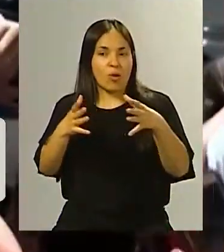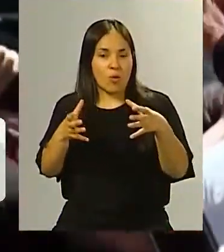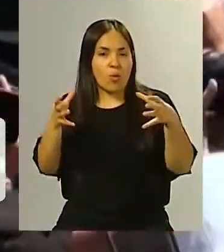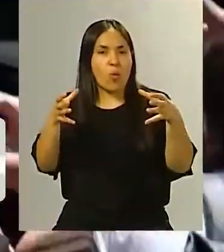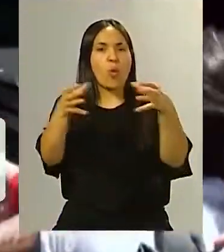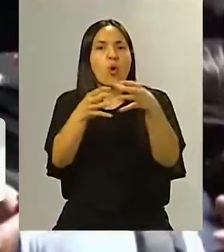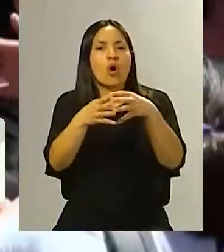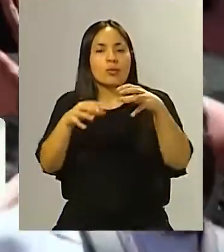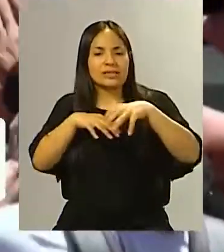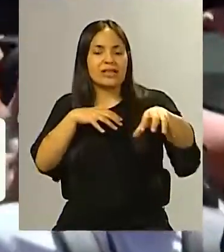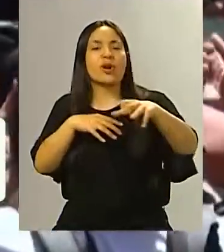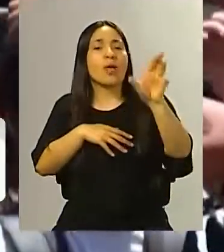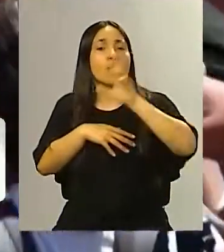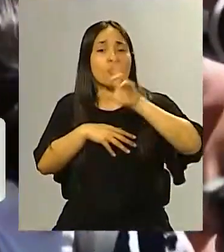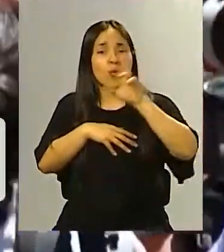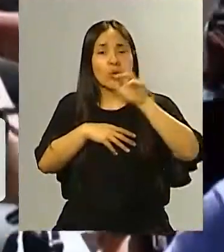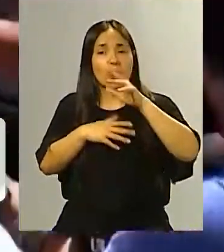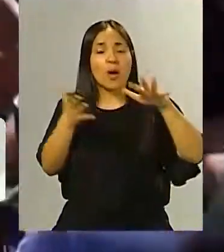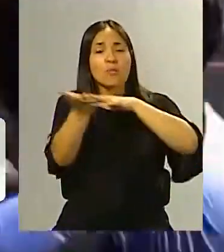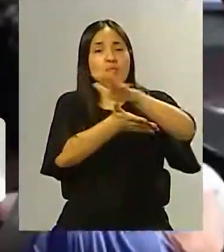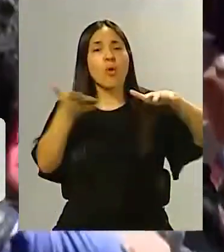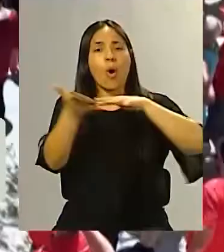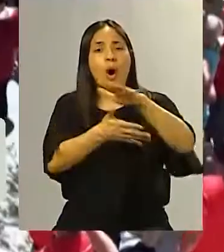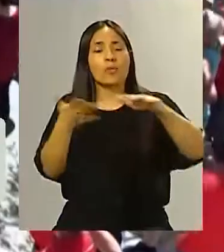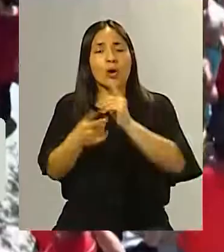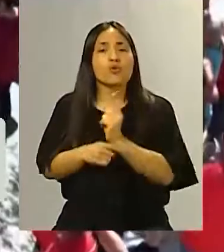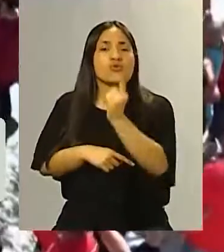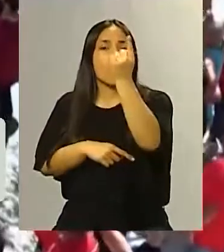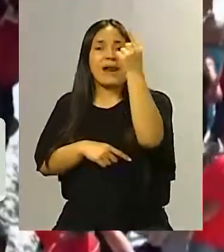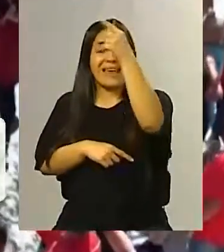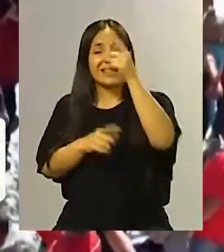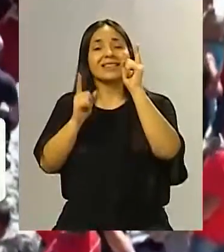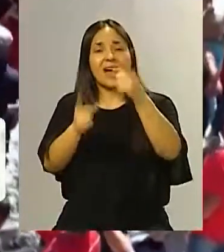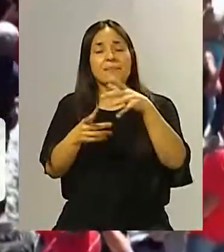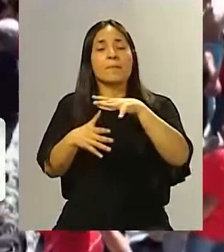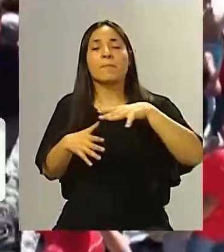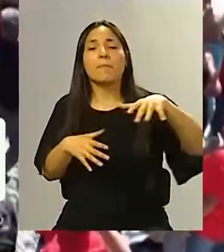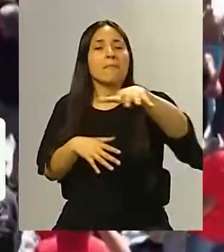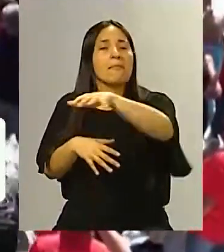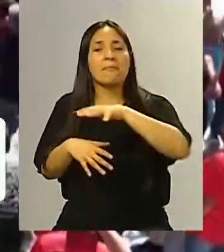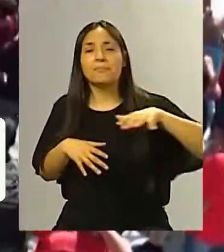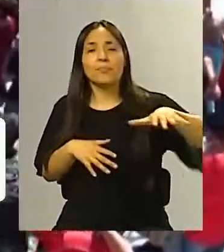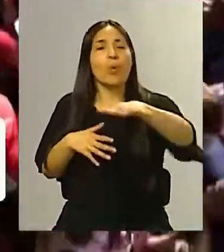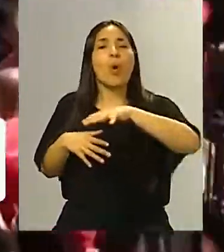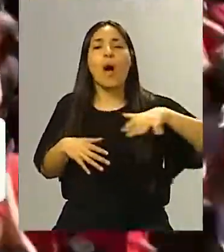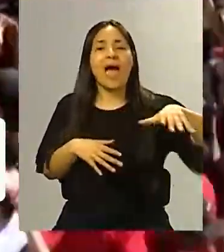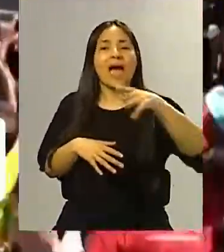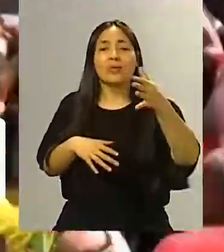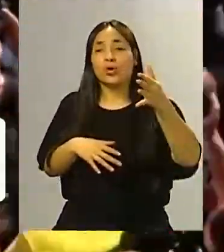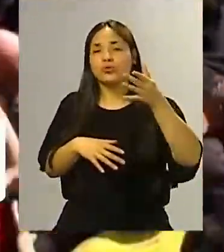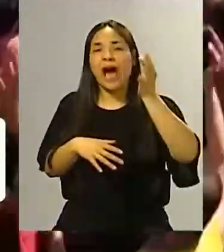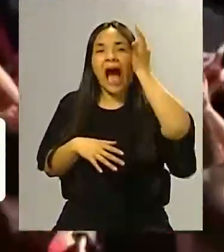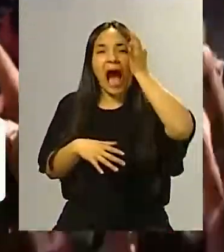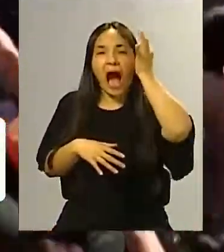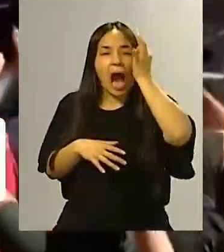sector de las mujeres, del pueblo del Nordeste, de los pueblos afrodescendentes y de los pueblos más pobres del país.